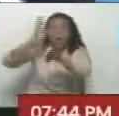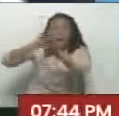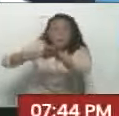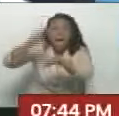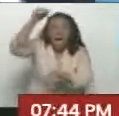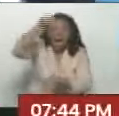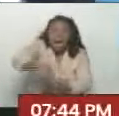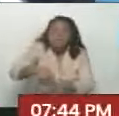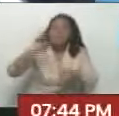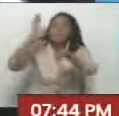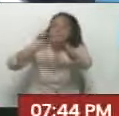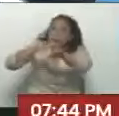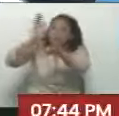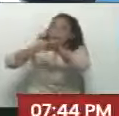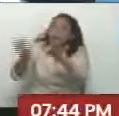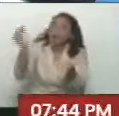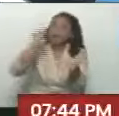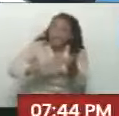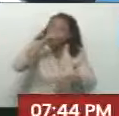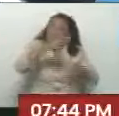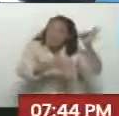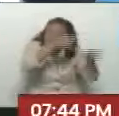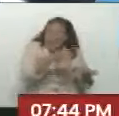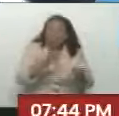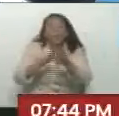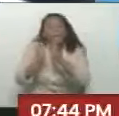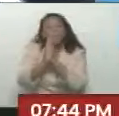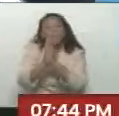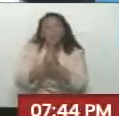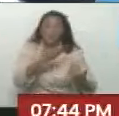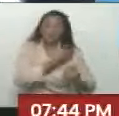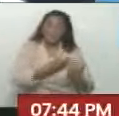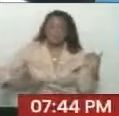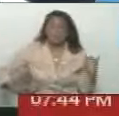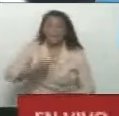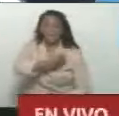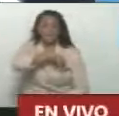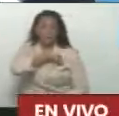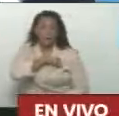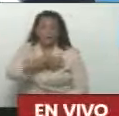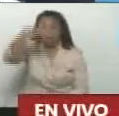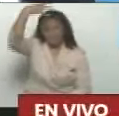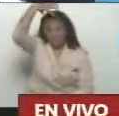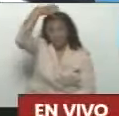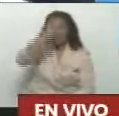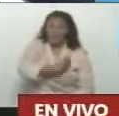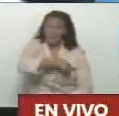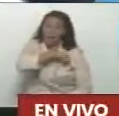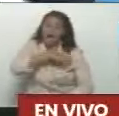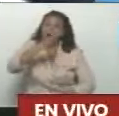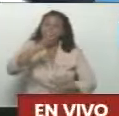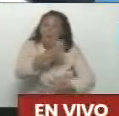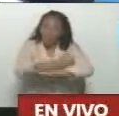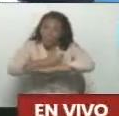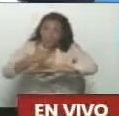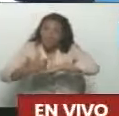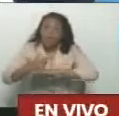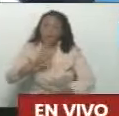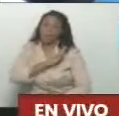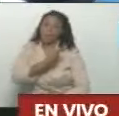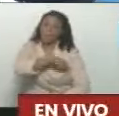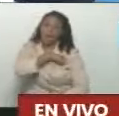en múltiples veces. Yo le pido al jefe de Estado, al jefe de gobierno y a las autoridades judiciales de